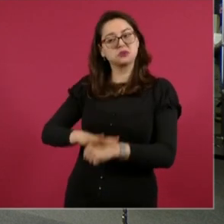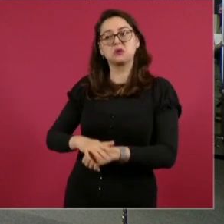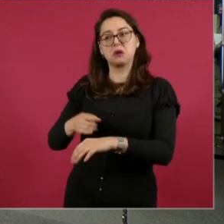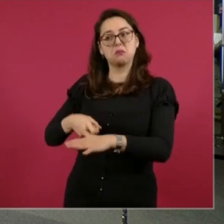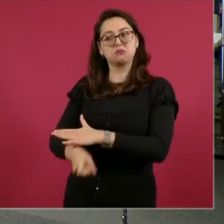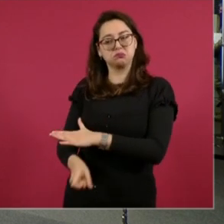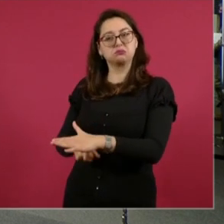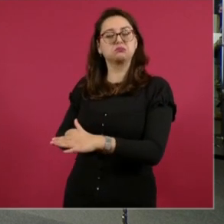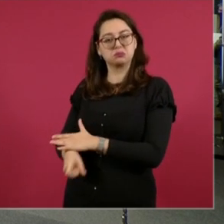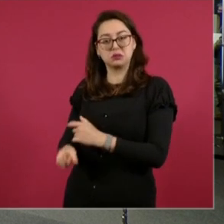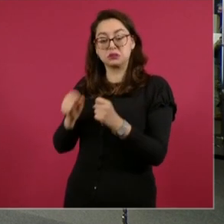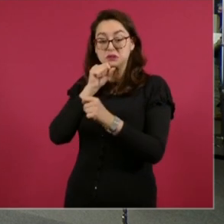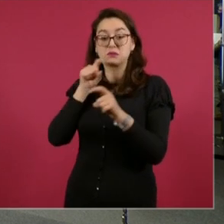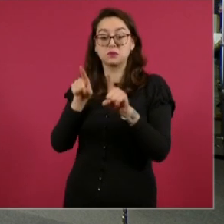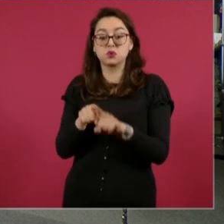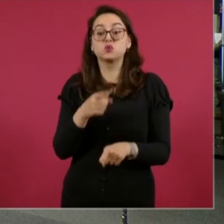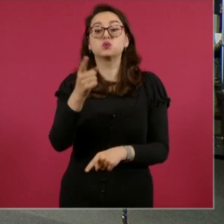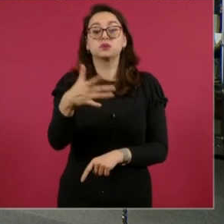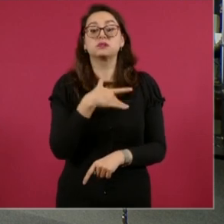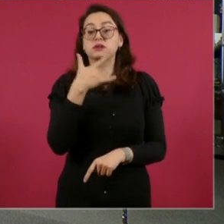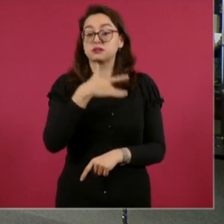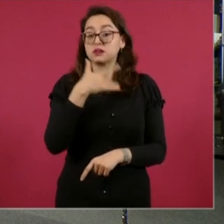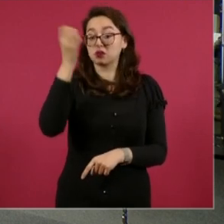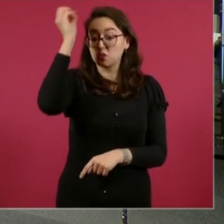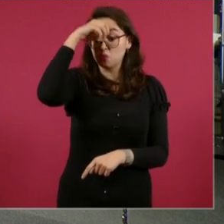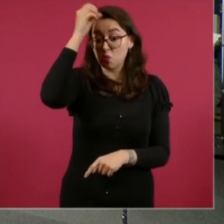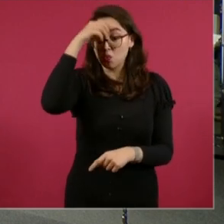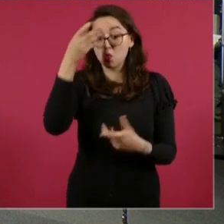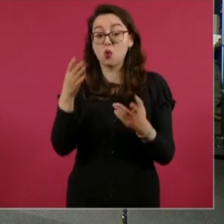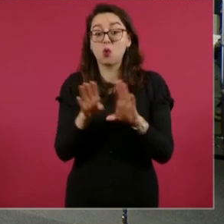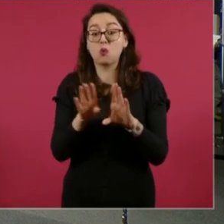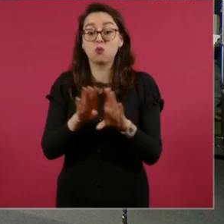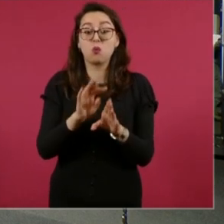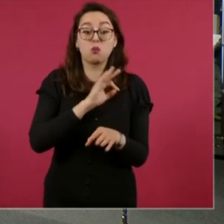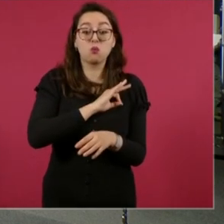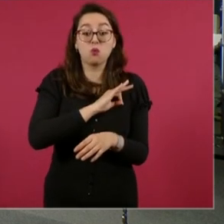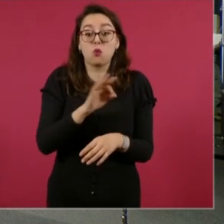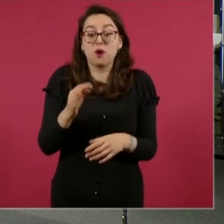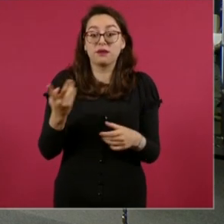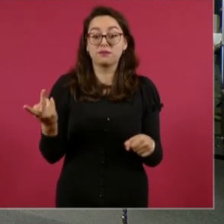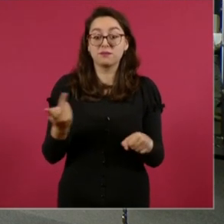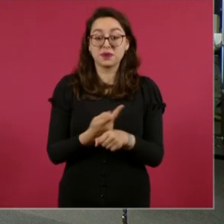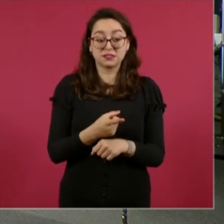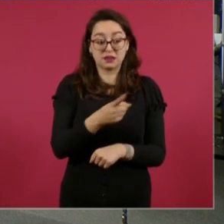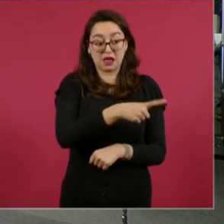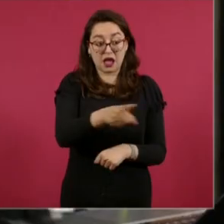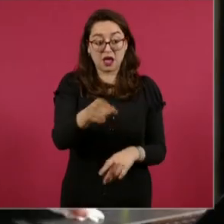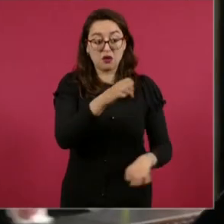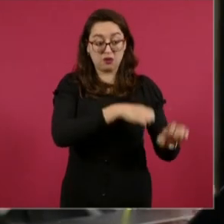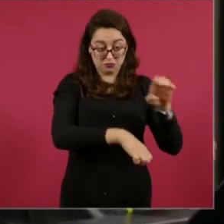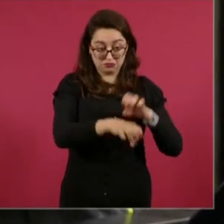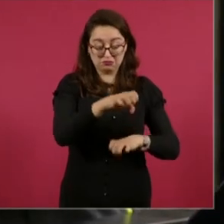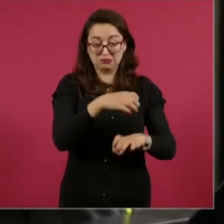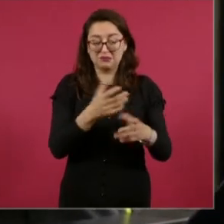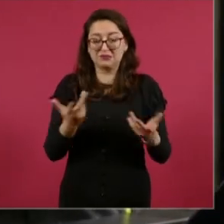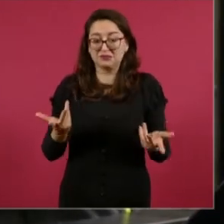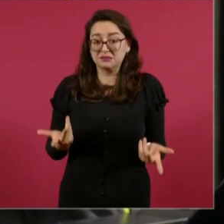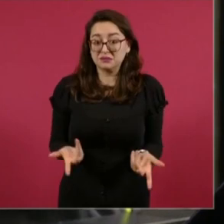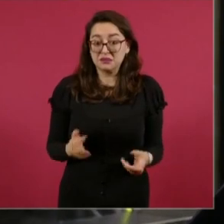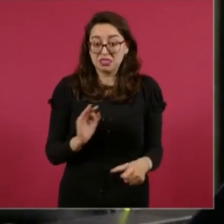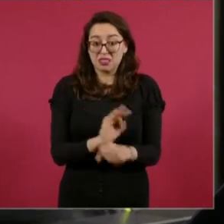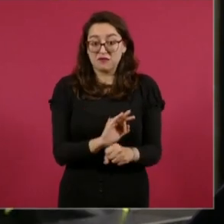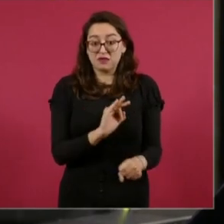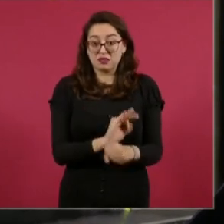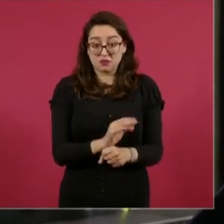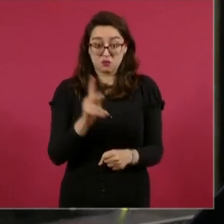señor presidente, ¿qué opina al respecto? ¿Cómo se puede, cómo los empresarios que son extorsionados de esta forma pueden